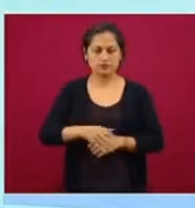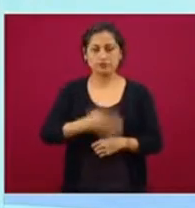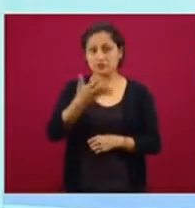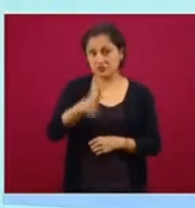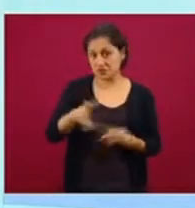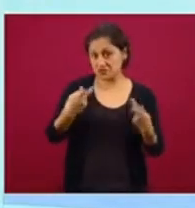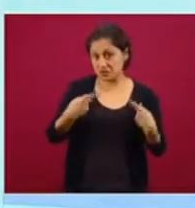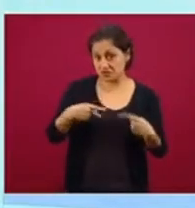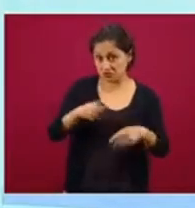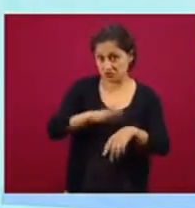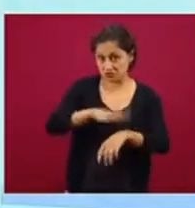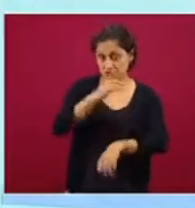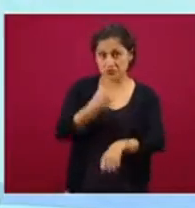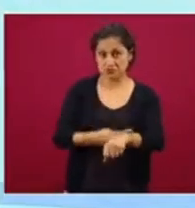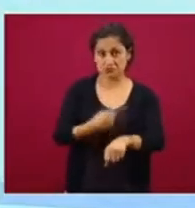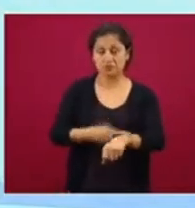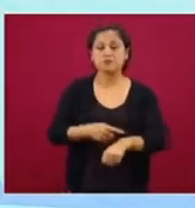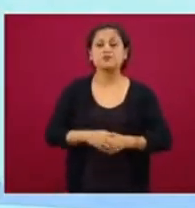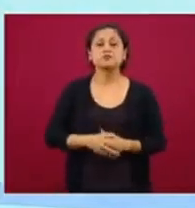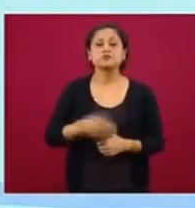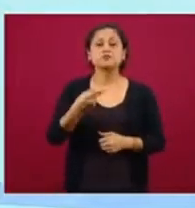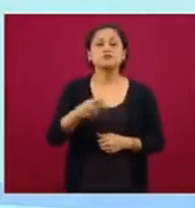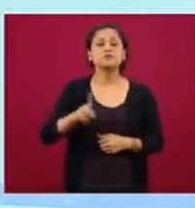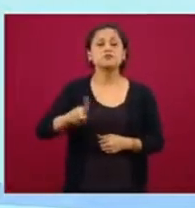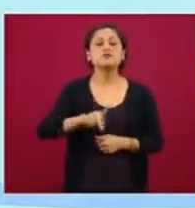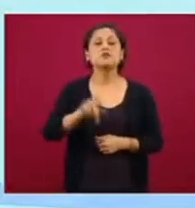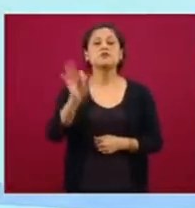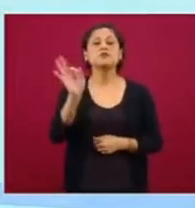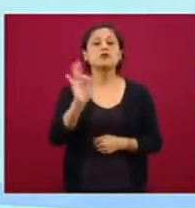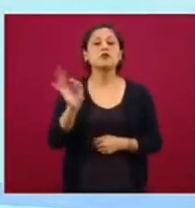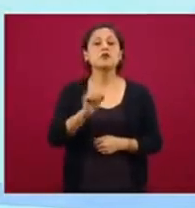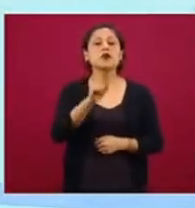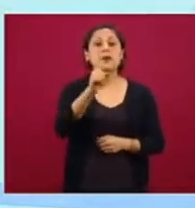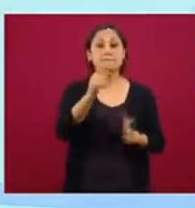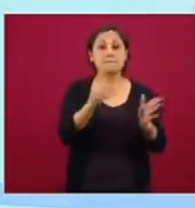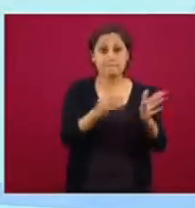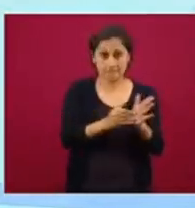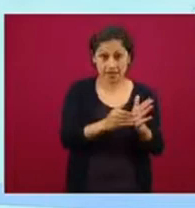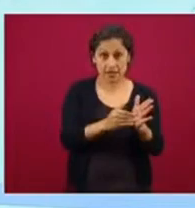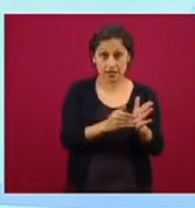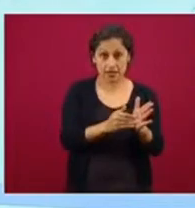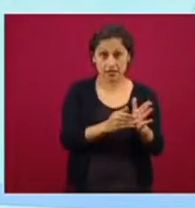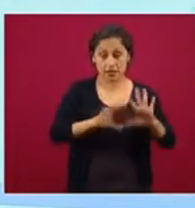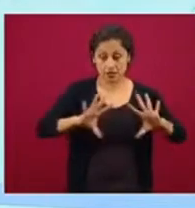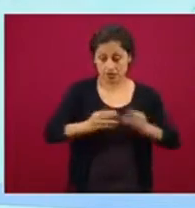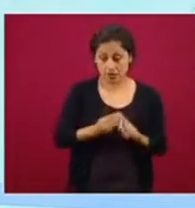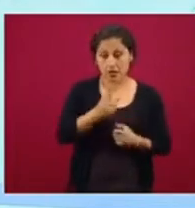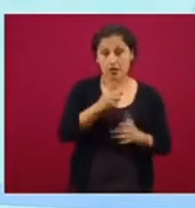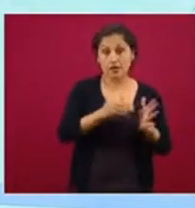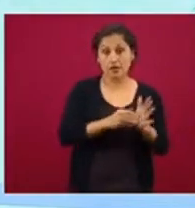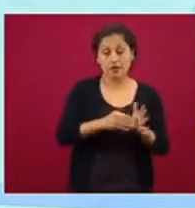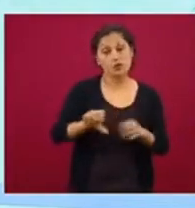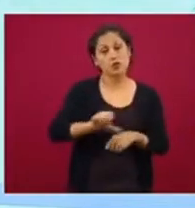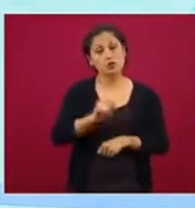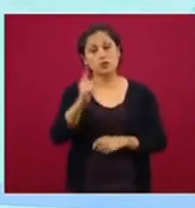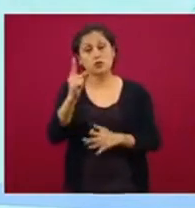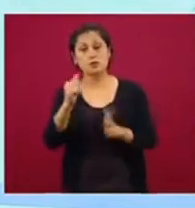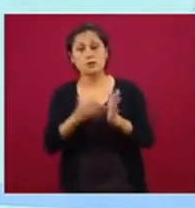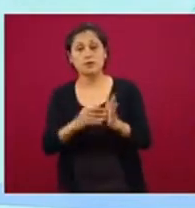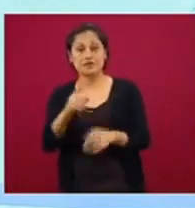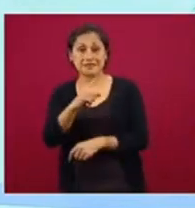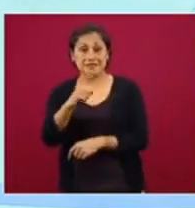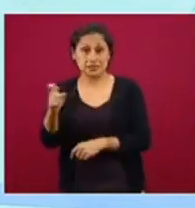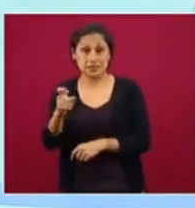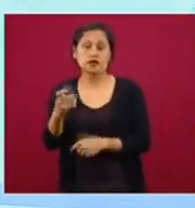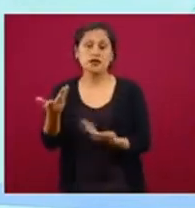tengamos 1000 casos, si crecen a 1100 al día siguiente, es también 10%, pero son 100